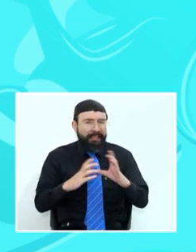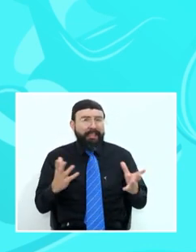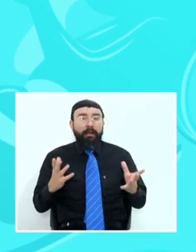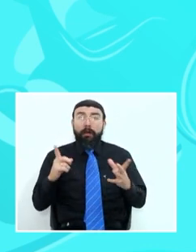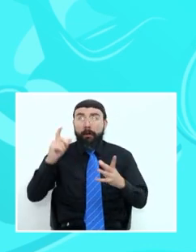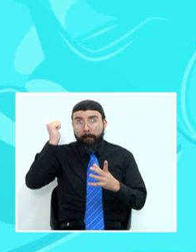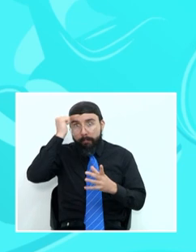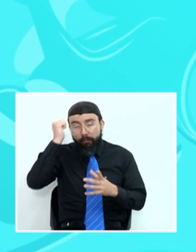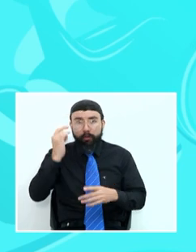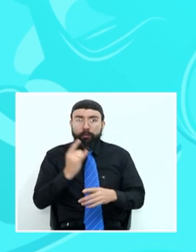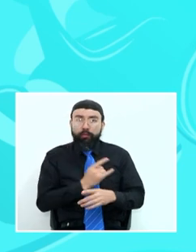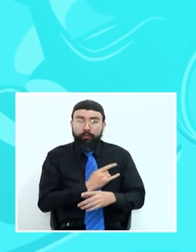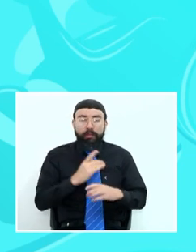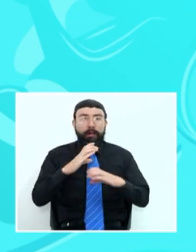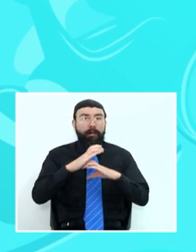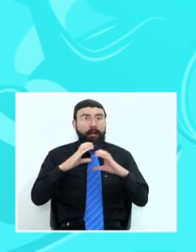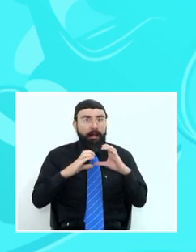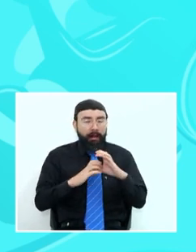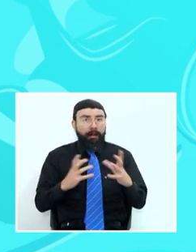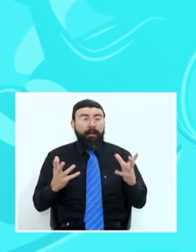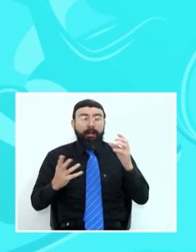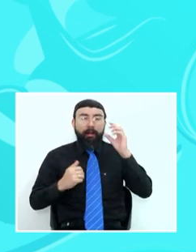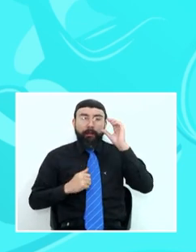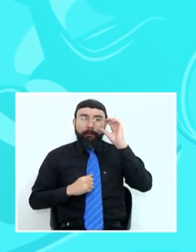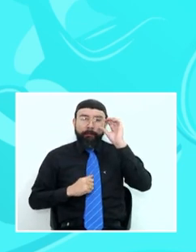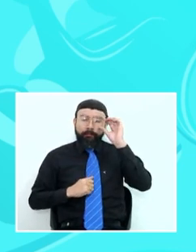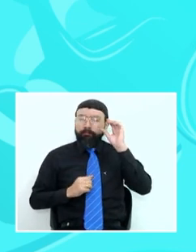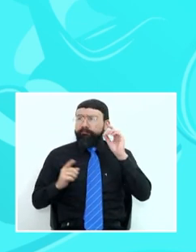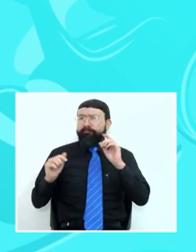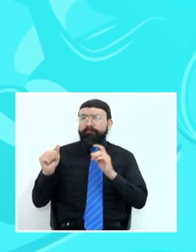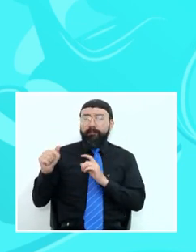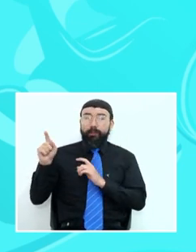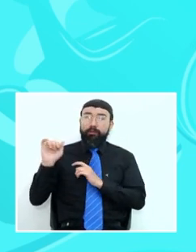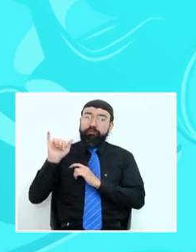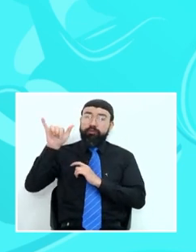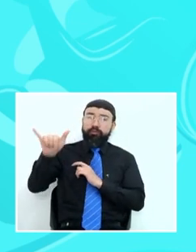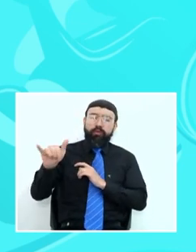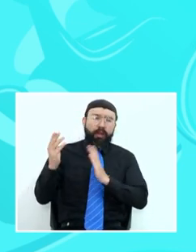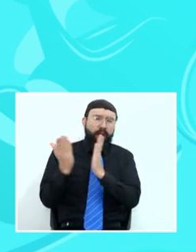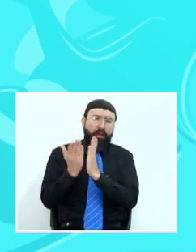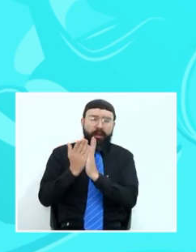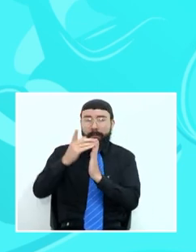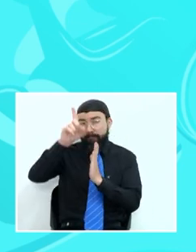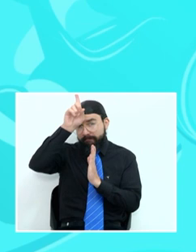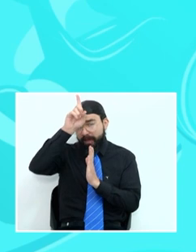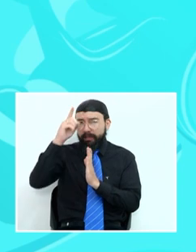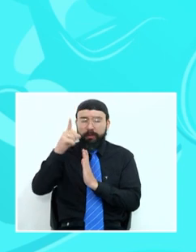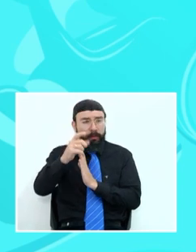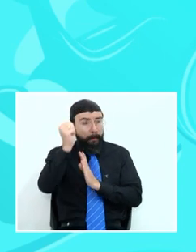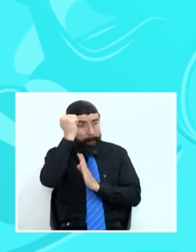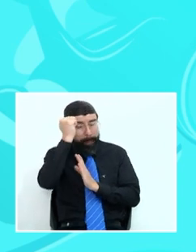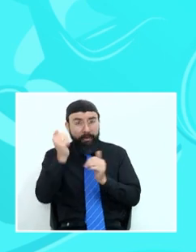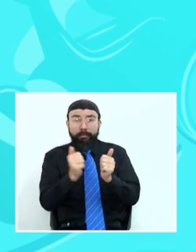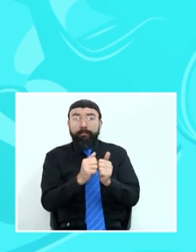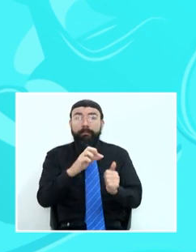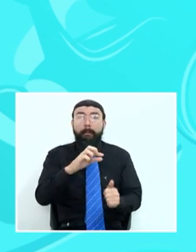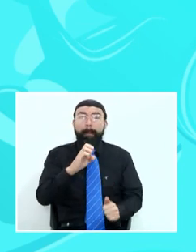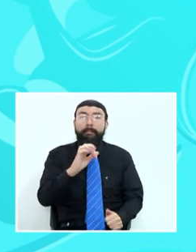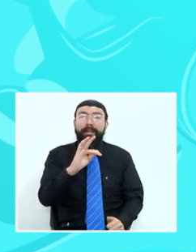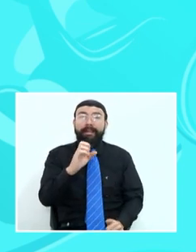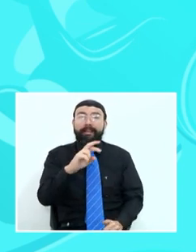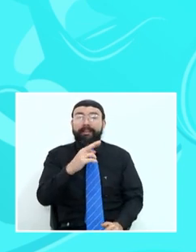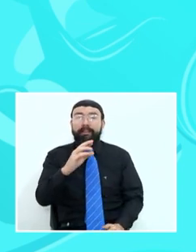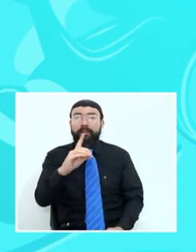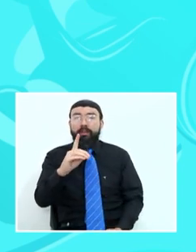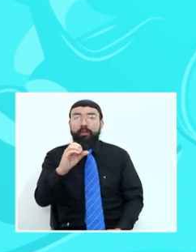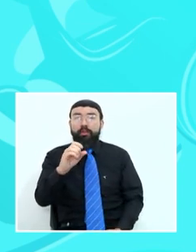docente de la Universidad del Cauca. Él viajó y se educó en Alemania con un gran profesor, Peter Deutsch, de